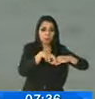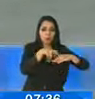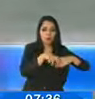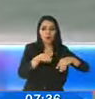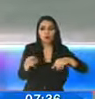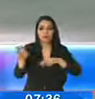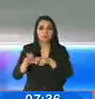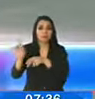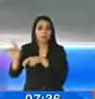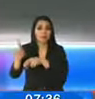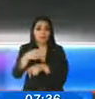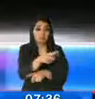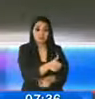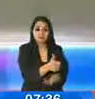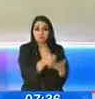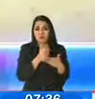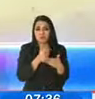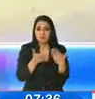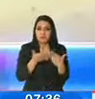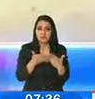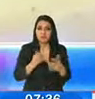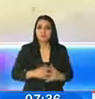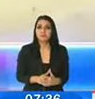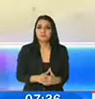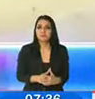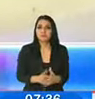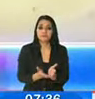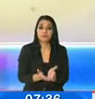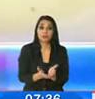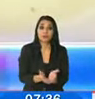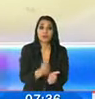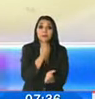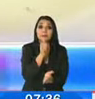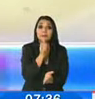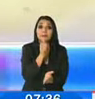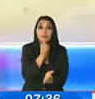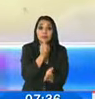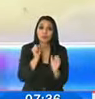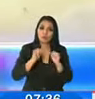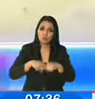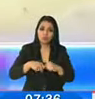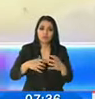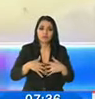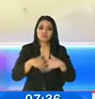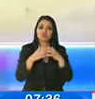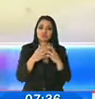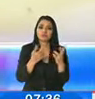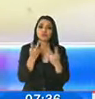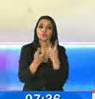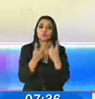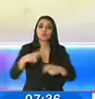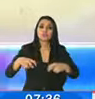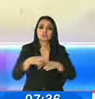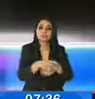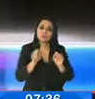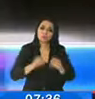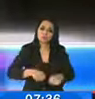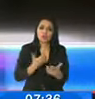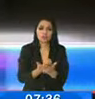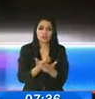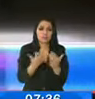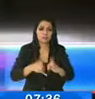nos va a dar la facilidad. La activación de embarcaciones privadas, de manera en la que se pueda activar el turismo y no afecte a la economía.